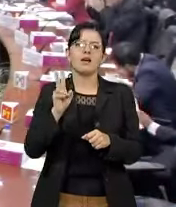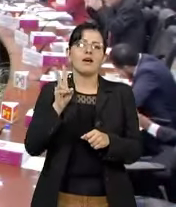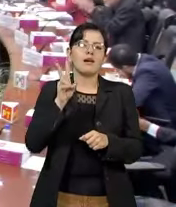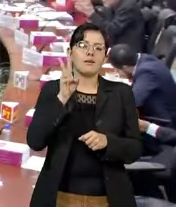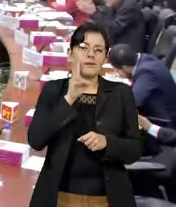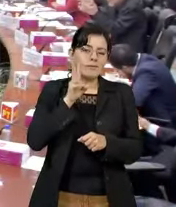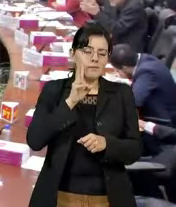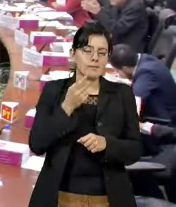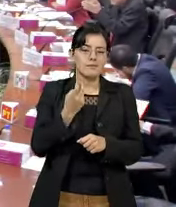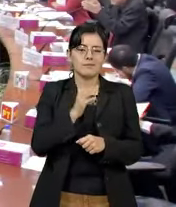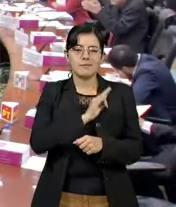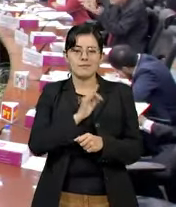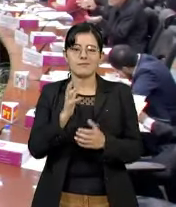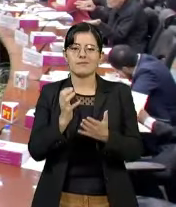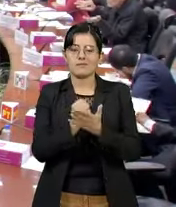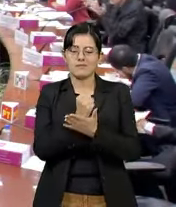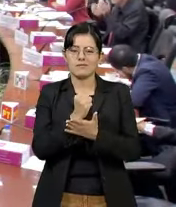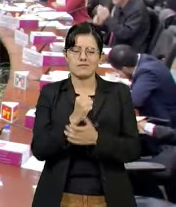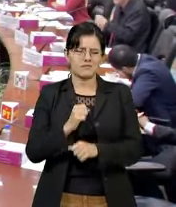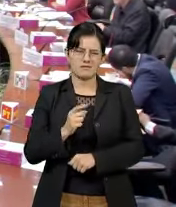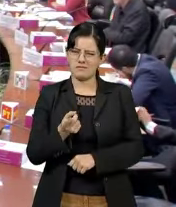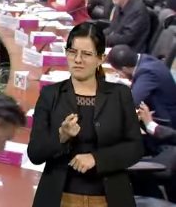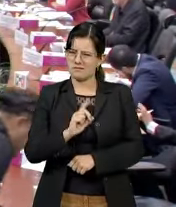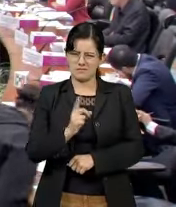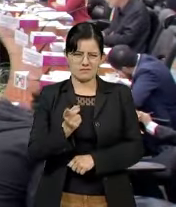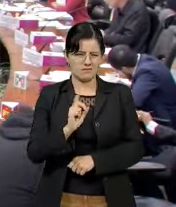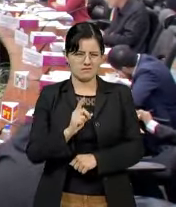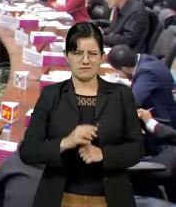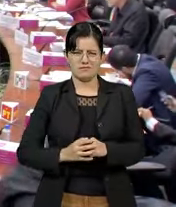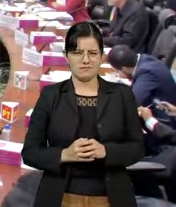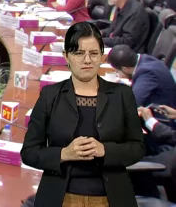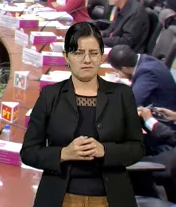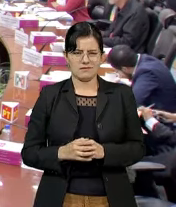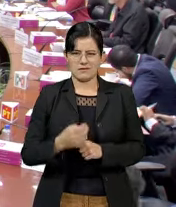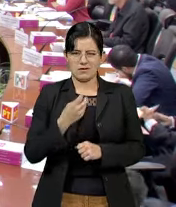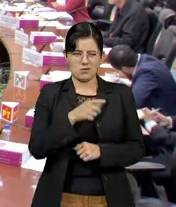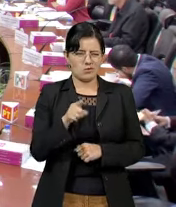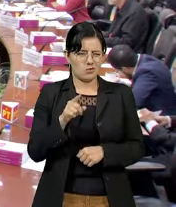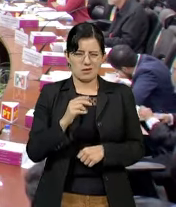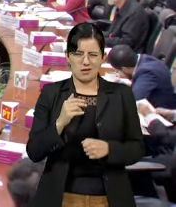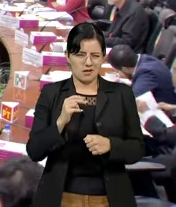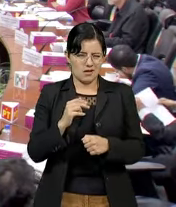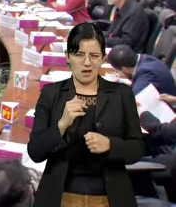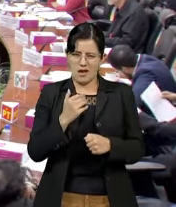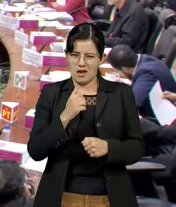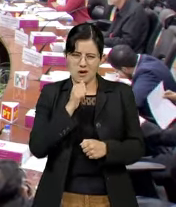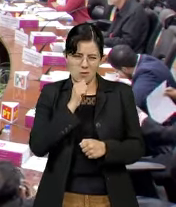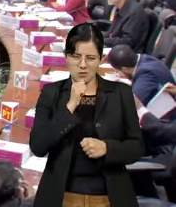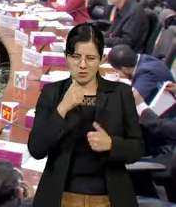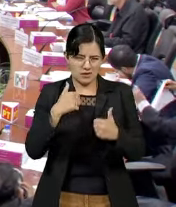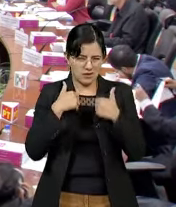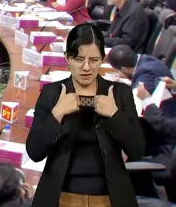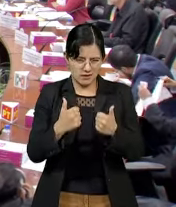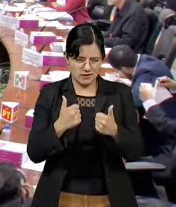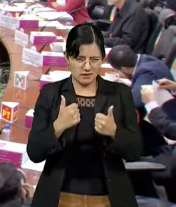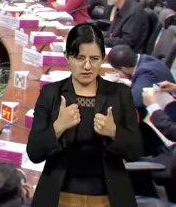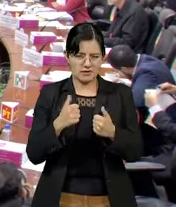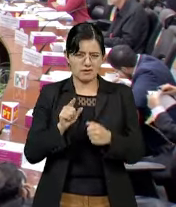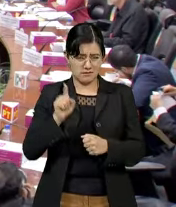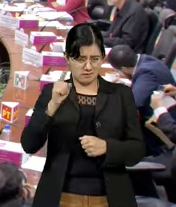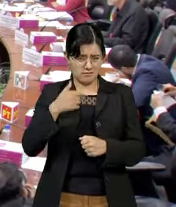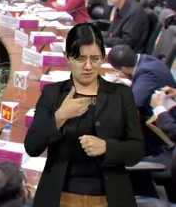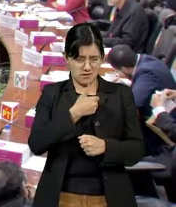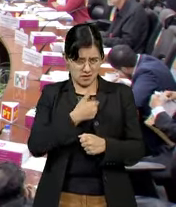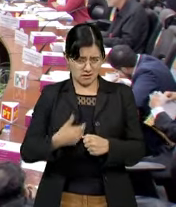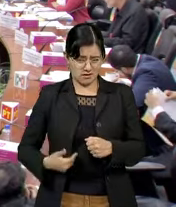y podemos ganarles Pues no no no se han dado cuenta que el líder más importante que tenemos no es el compañero